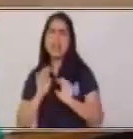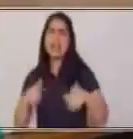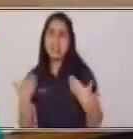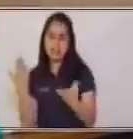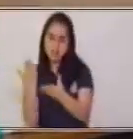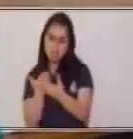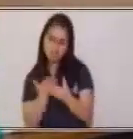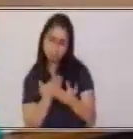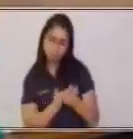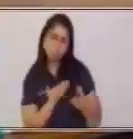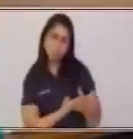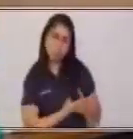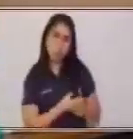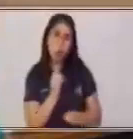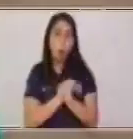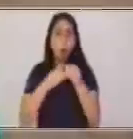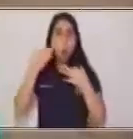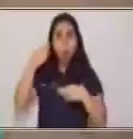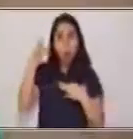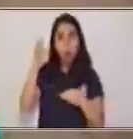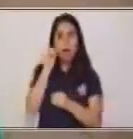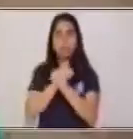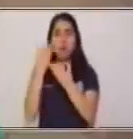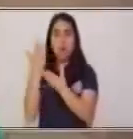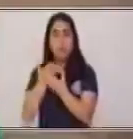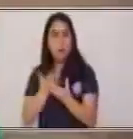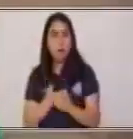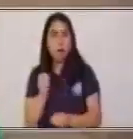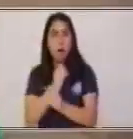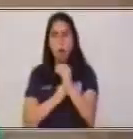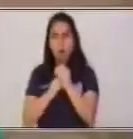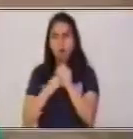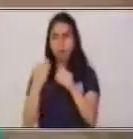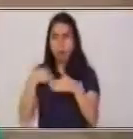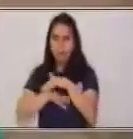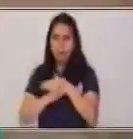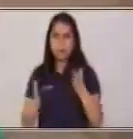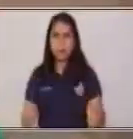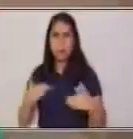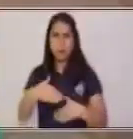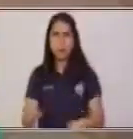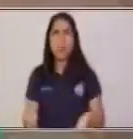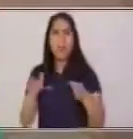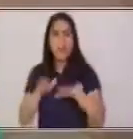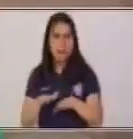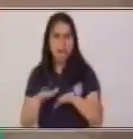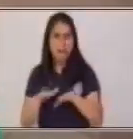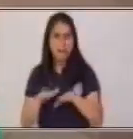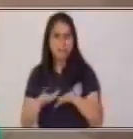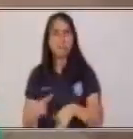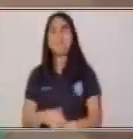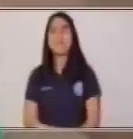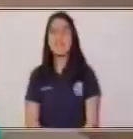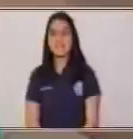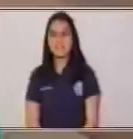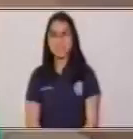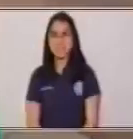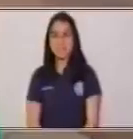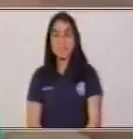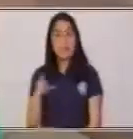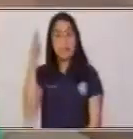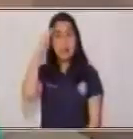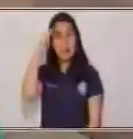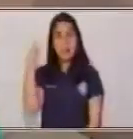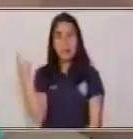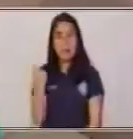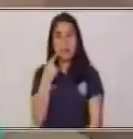cajita, en un folder para tener esta información. Lo que nosotros trabajamos acá es información